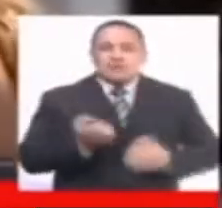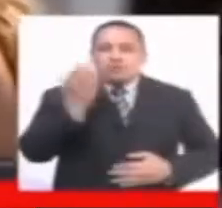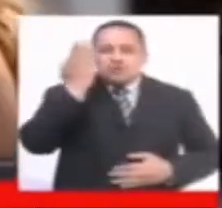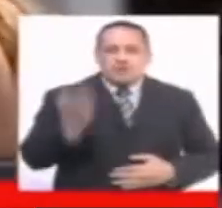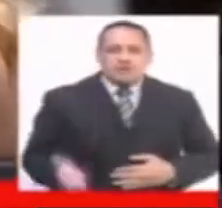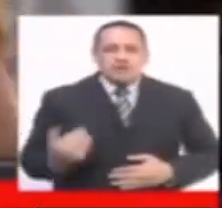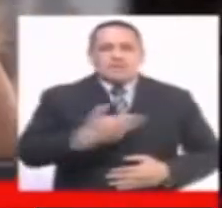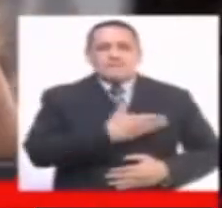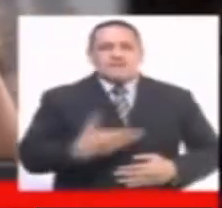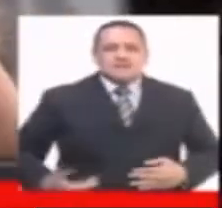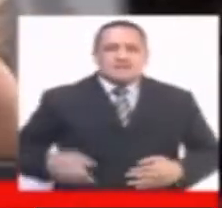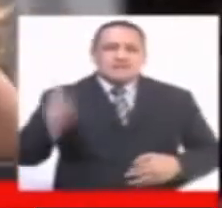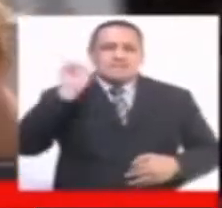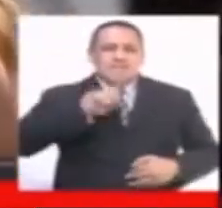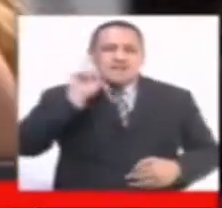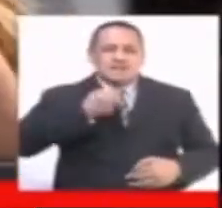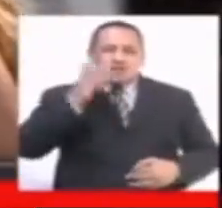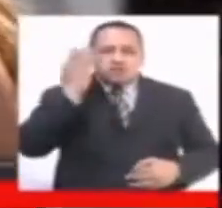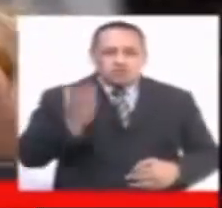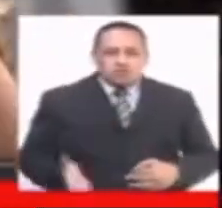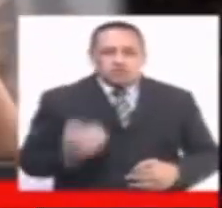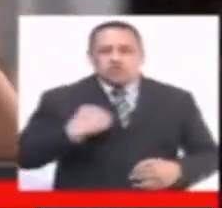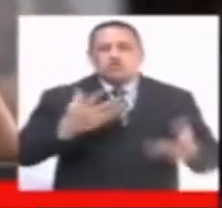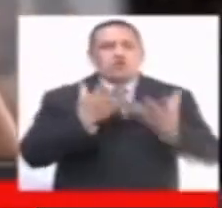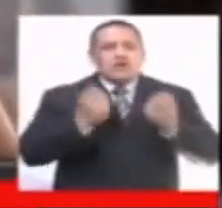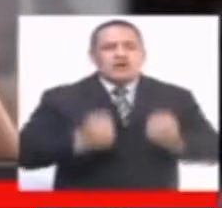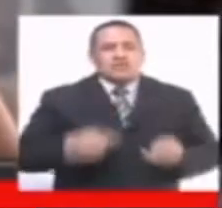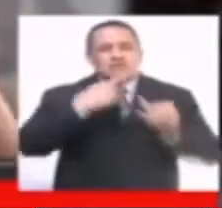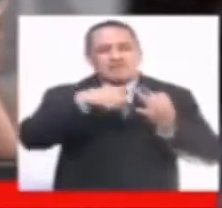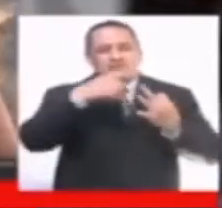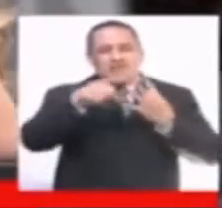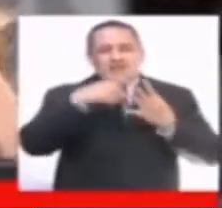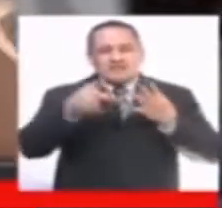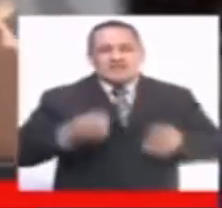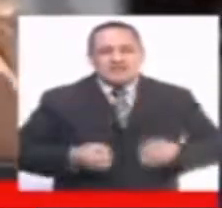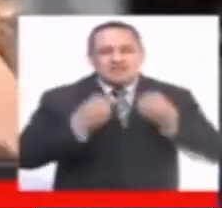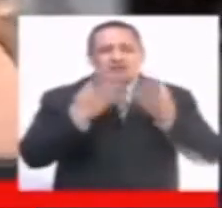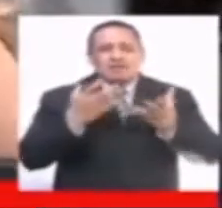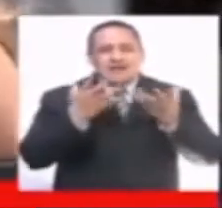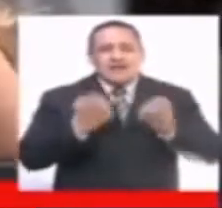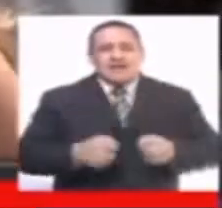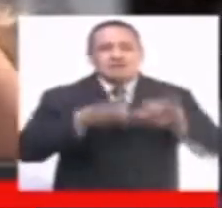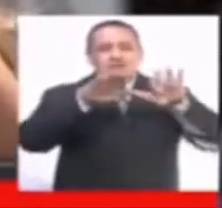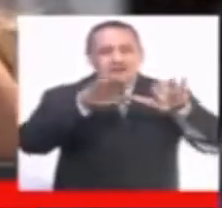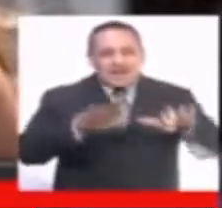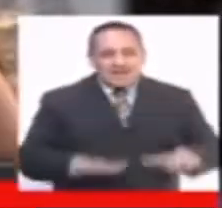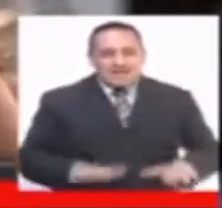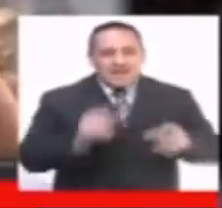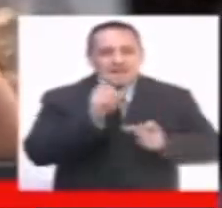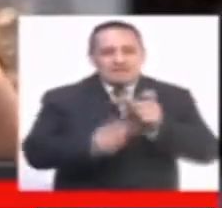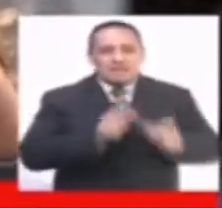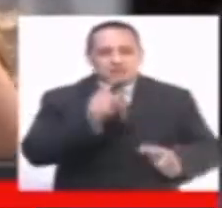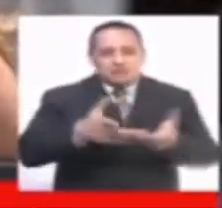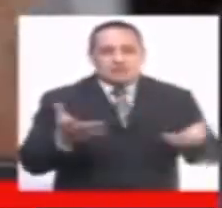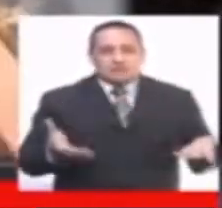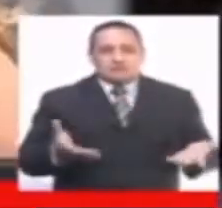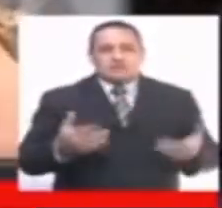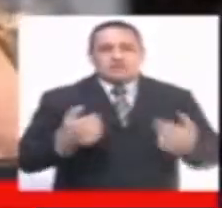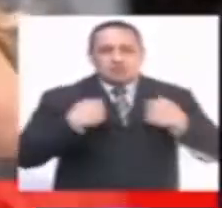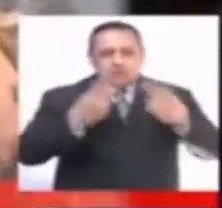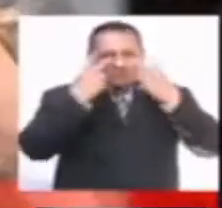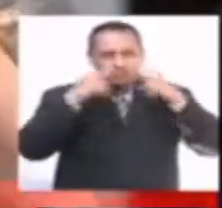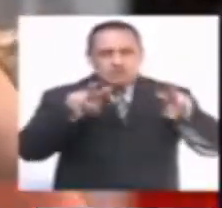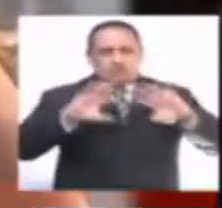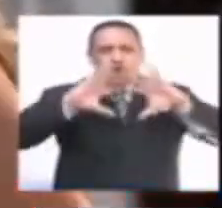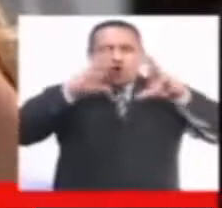mentiroso. No queremos distintos mensajes. Queremos dar tranquilidad a la población. Nos está viendo